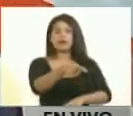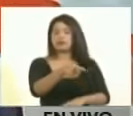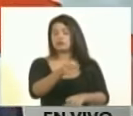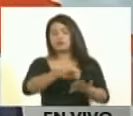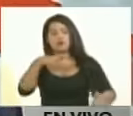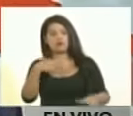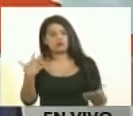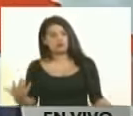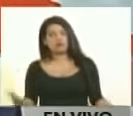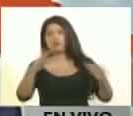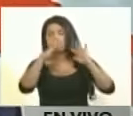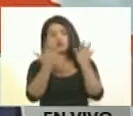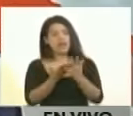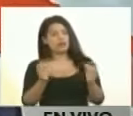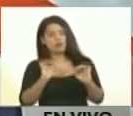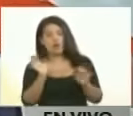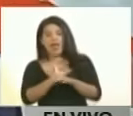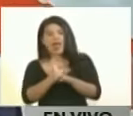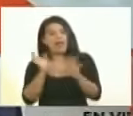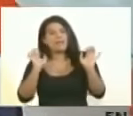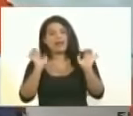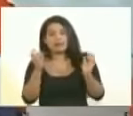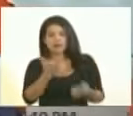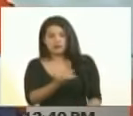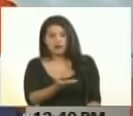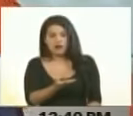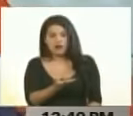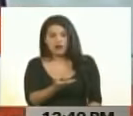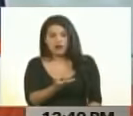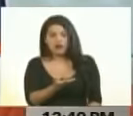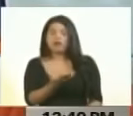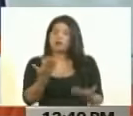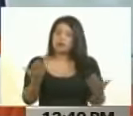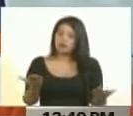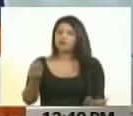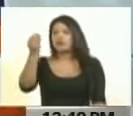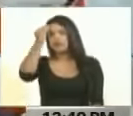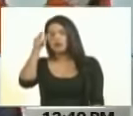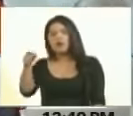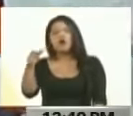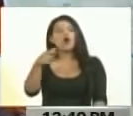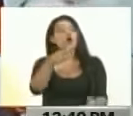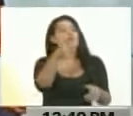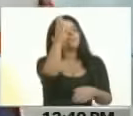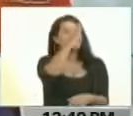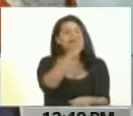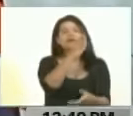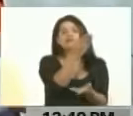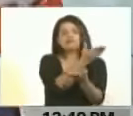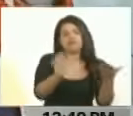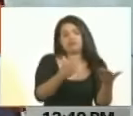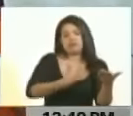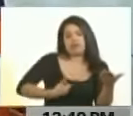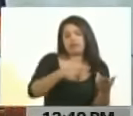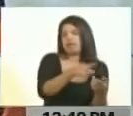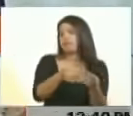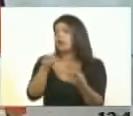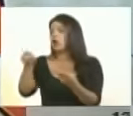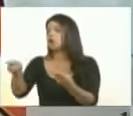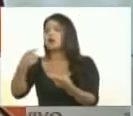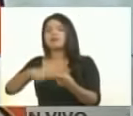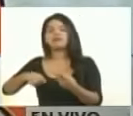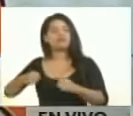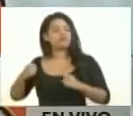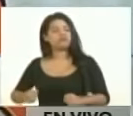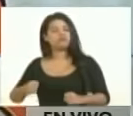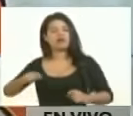Estos son los gobiernos, unos de facto, otros una dictadura, otros productos de dictaduras y de golpes de Estado,